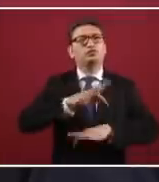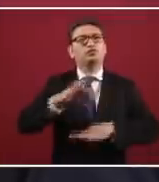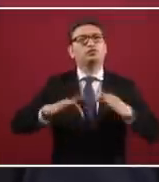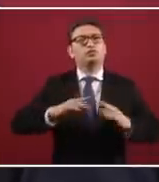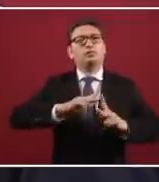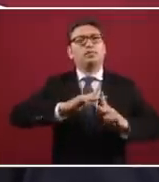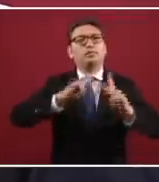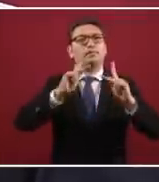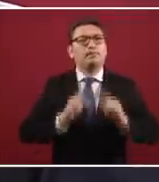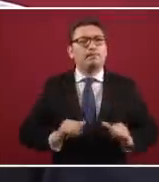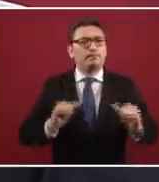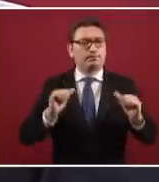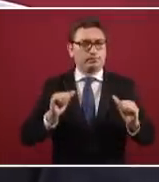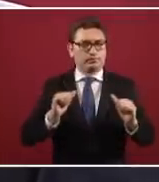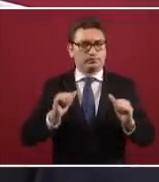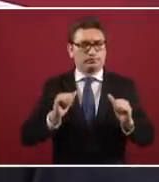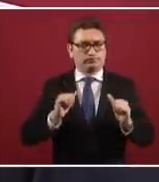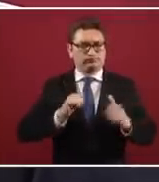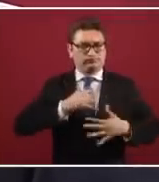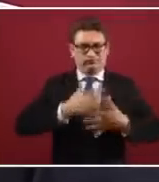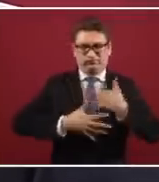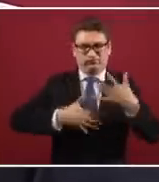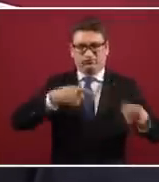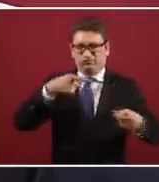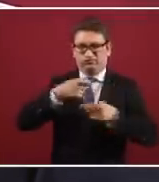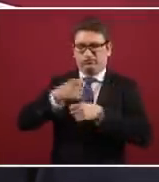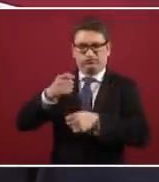la no violencia